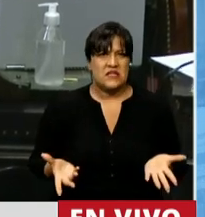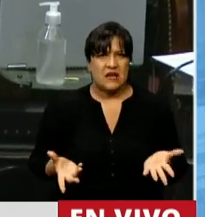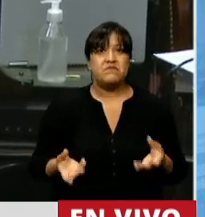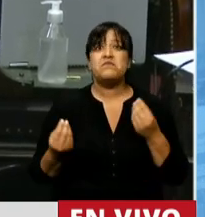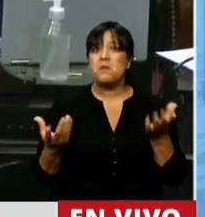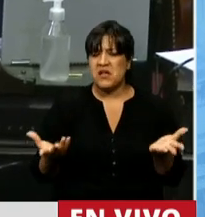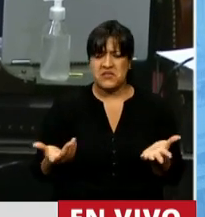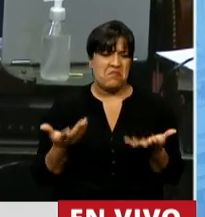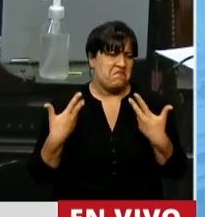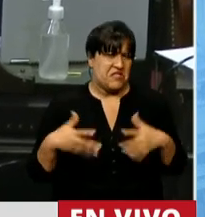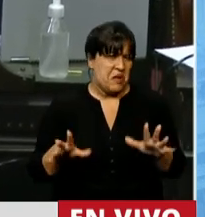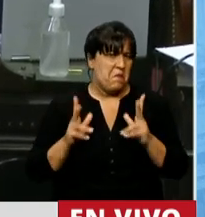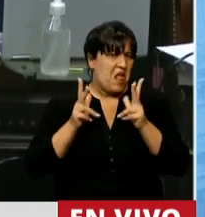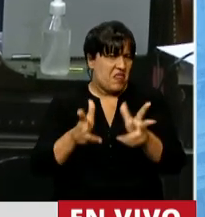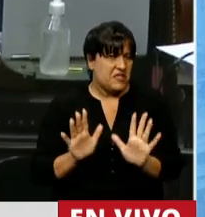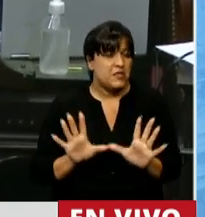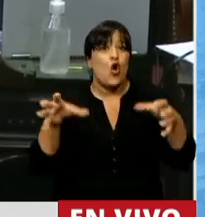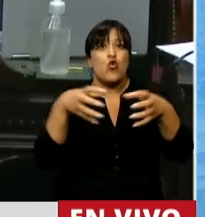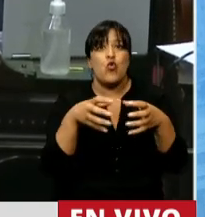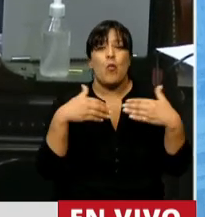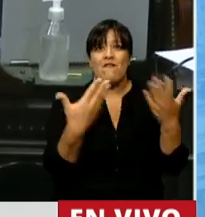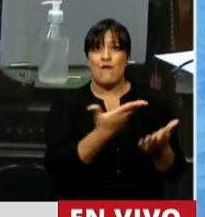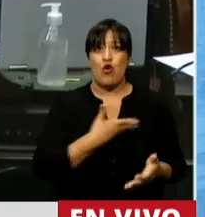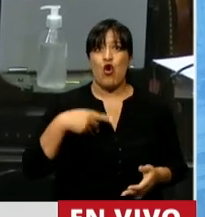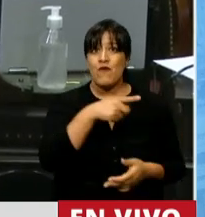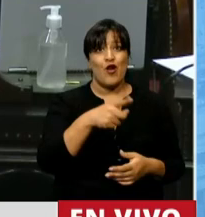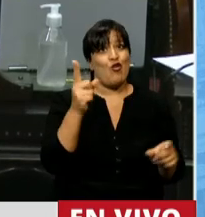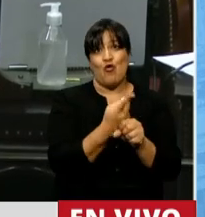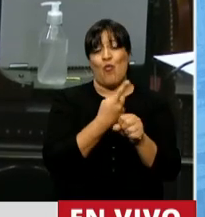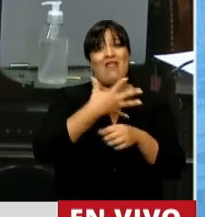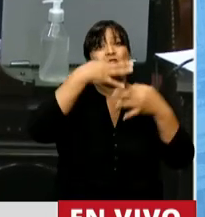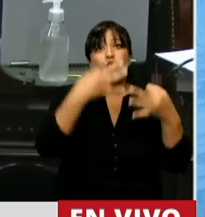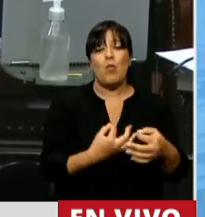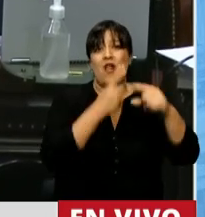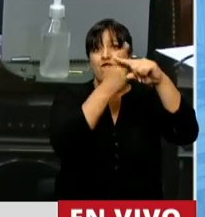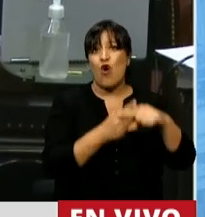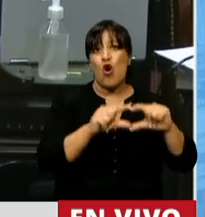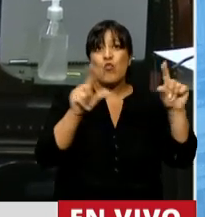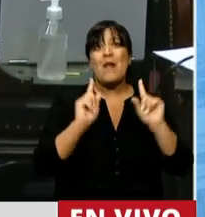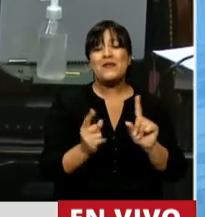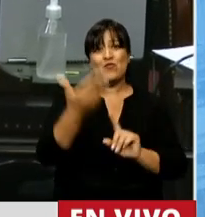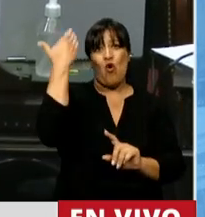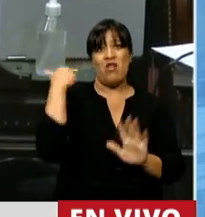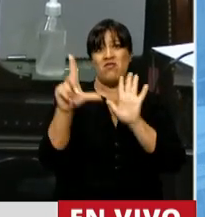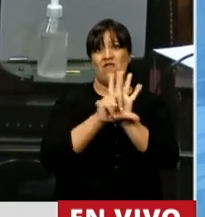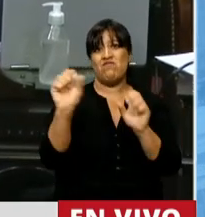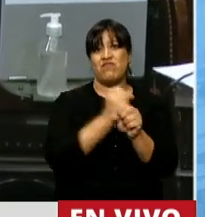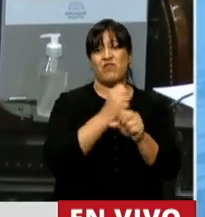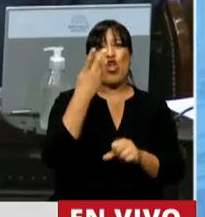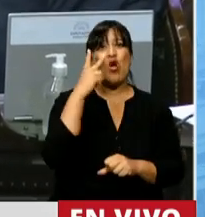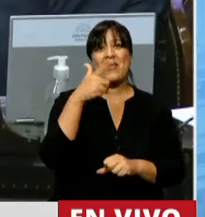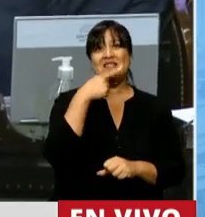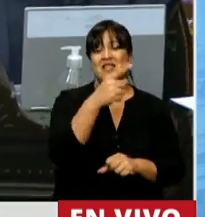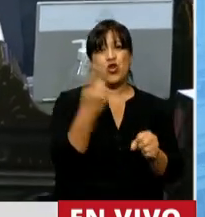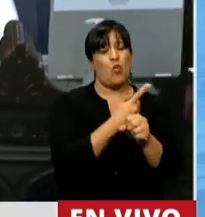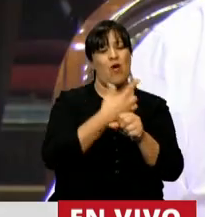está pasando acá es muy simple. El oficialismo no puede cumplir con una fórmula jubilatoria sancionada en el 2017 en esa sesión,